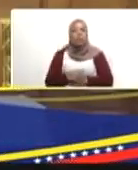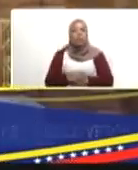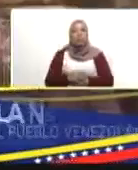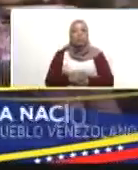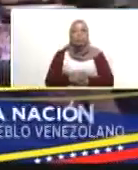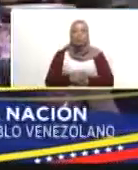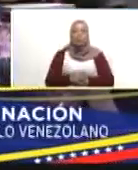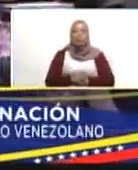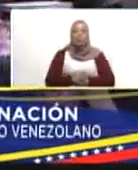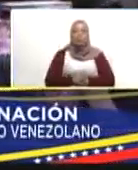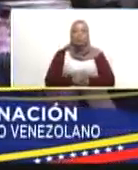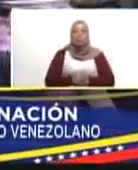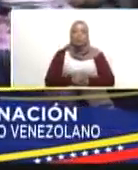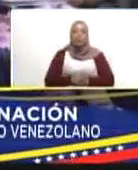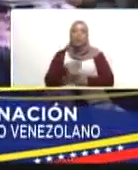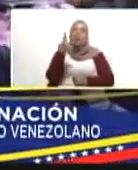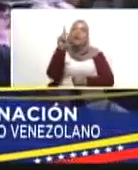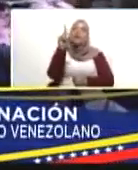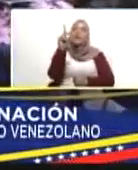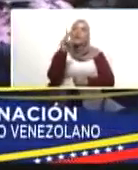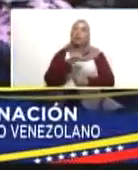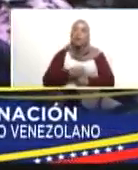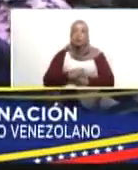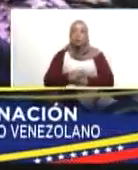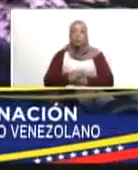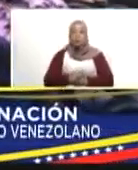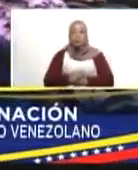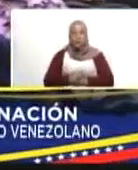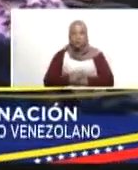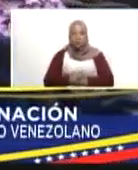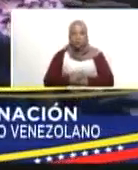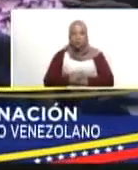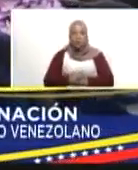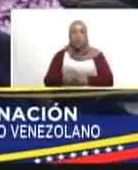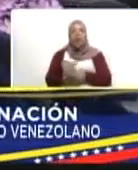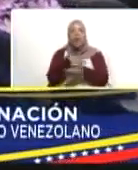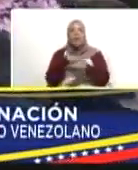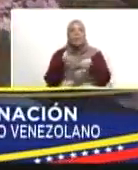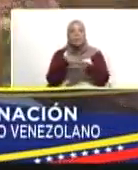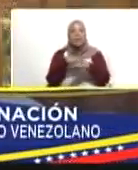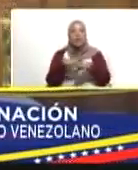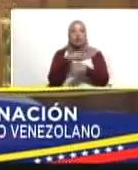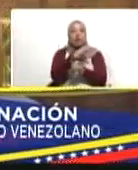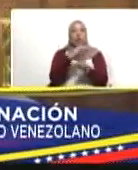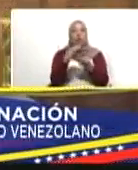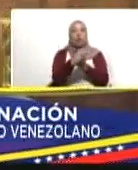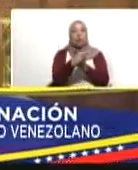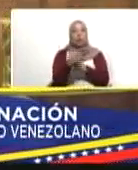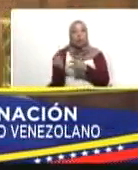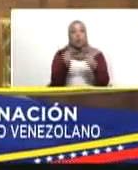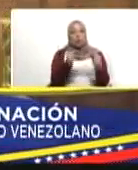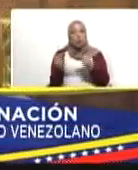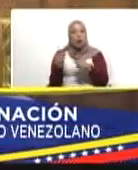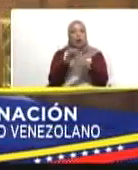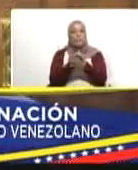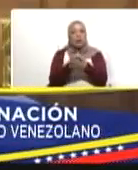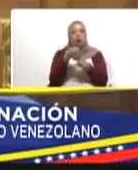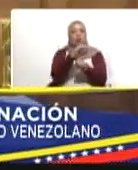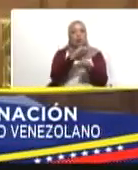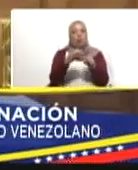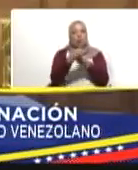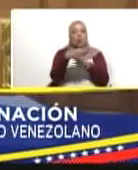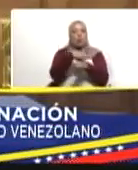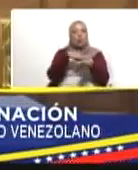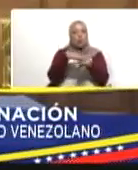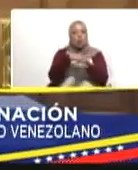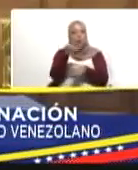futuro la segunda t Ernesto Villegas esta fue una conversación que yo tuve con Ernesto